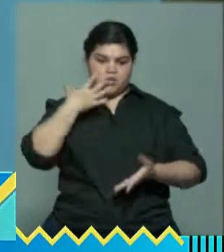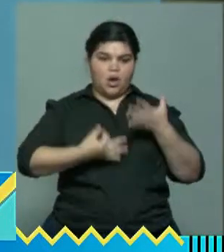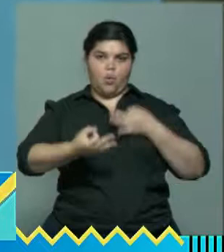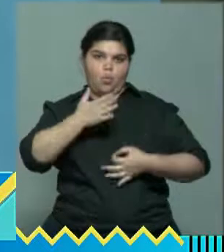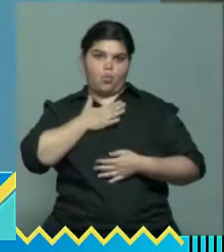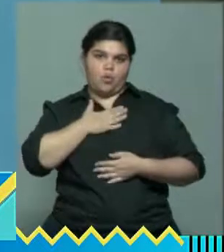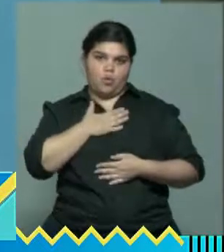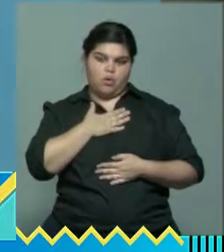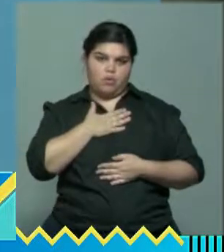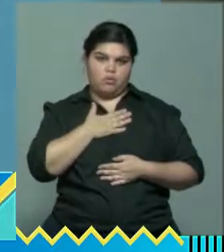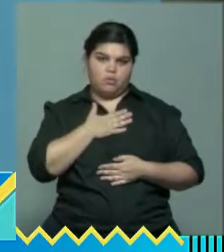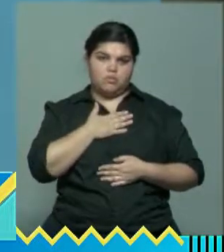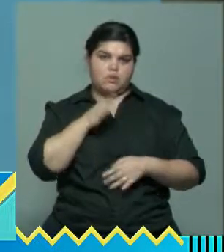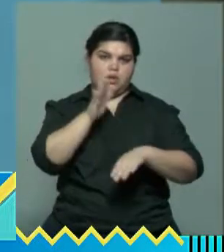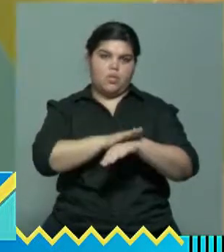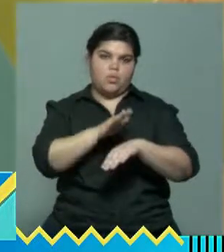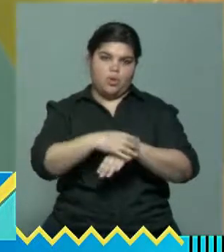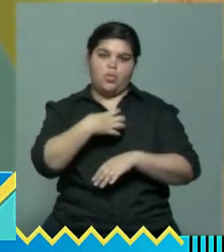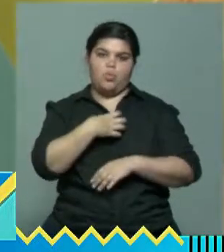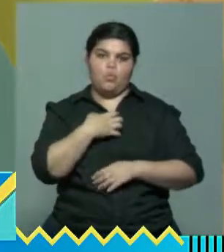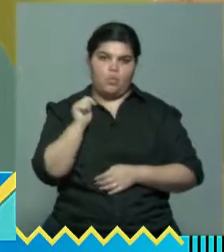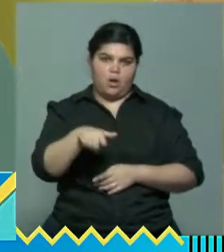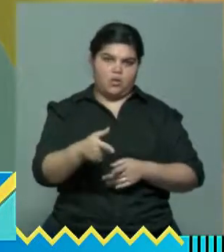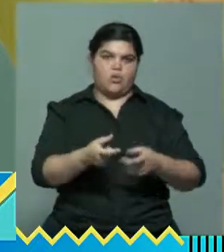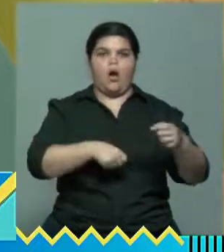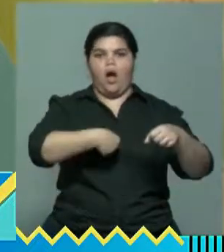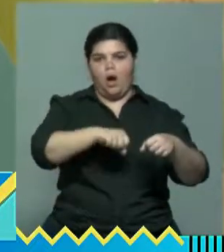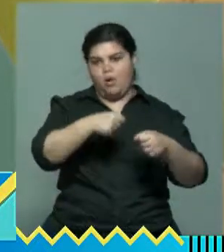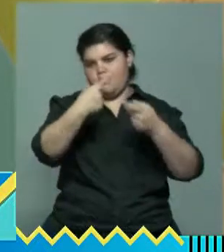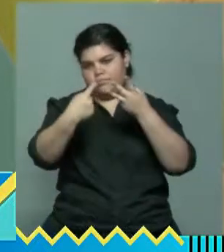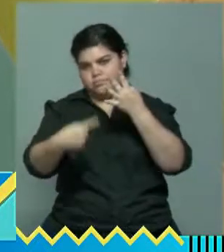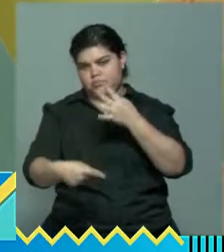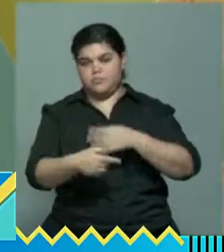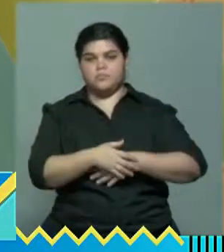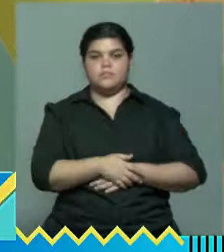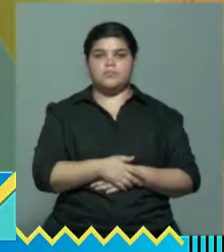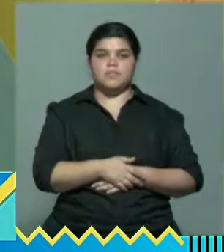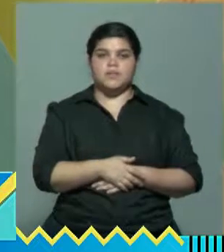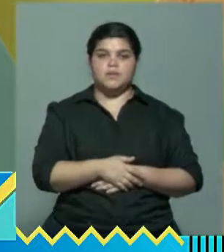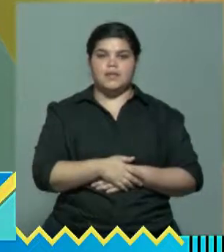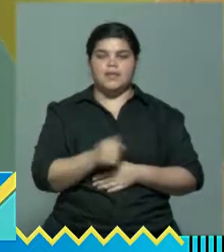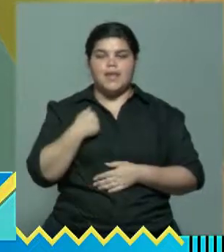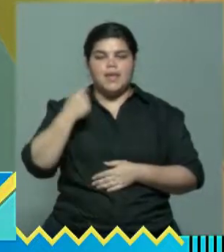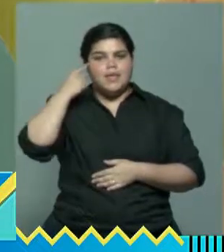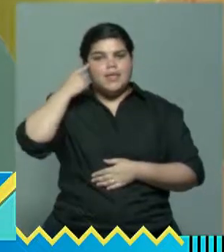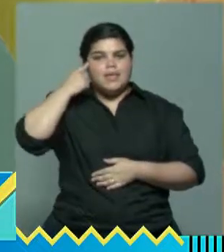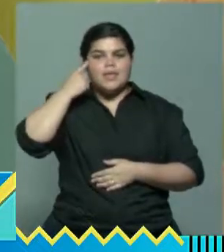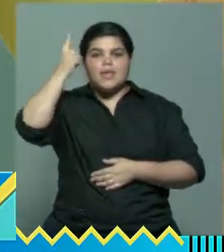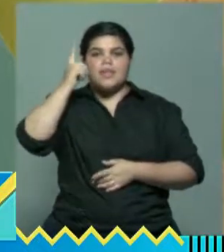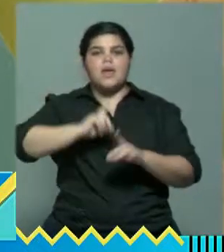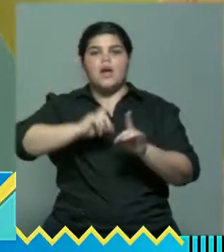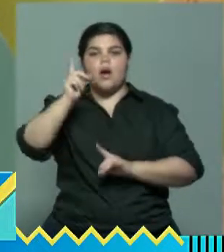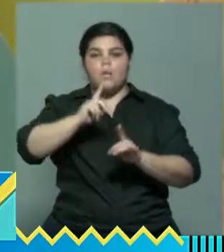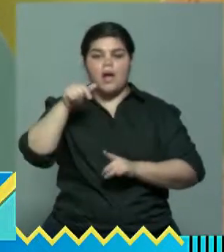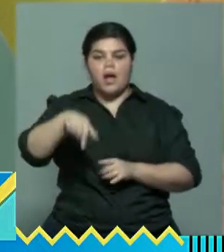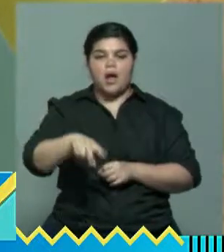usuario de ese vehículo, ¿no? Bueno, justamente, la idea ¿cuál es? A ver, acá lo que se trata de